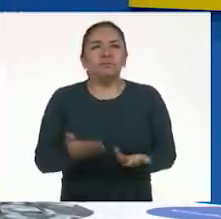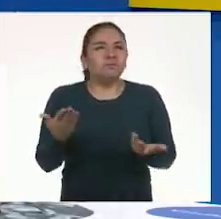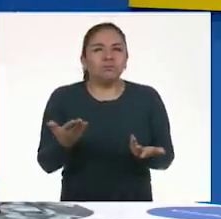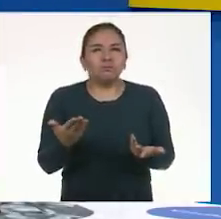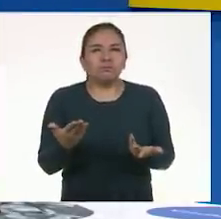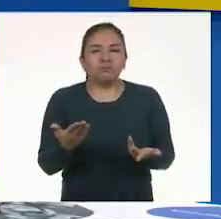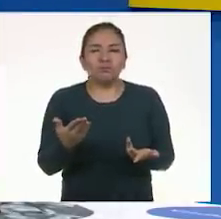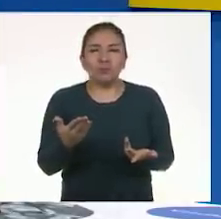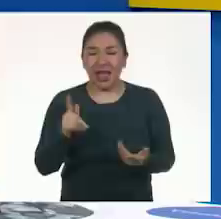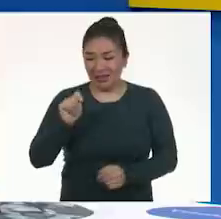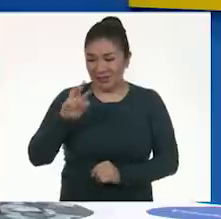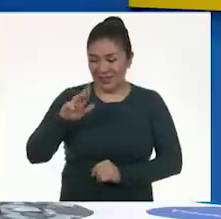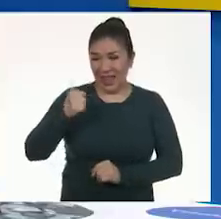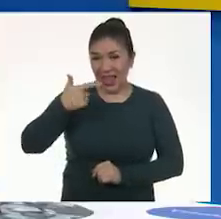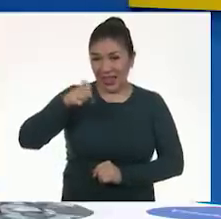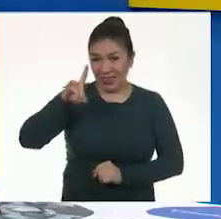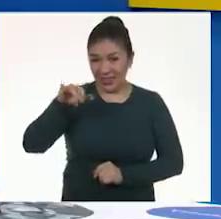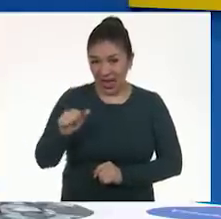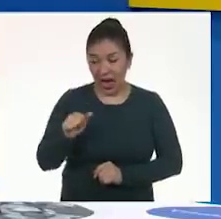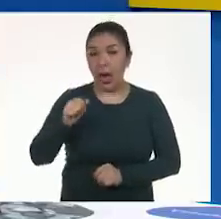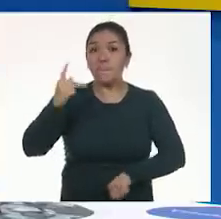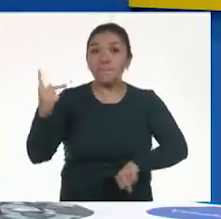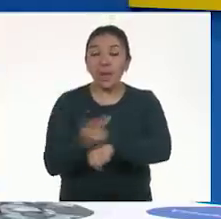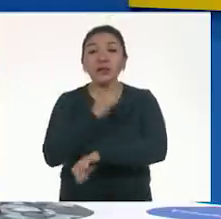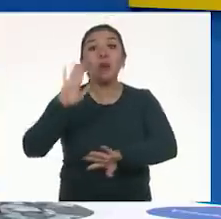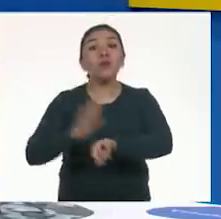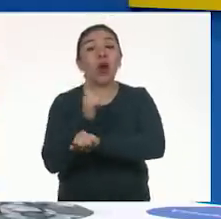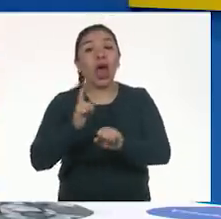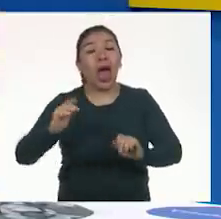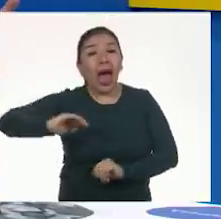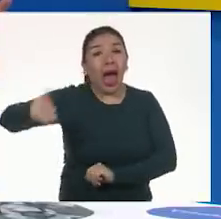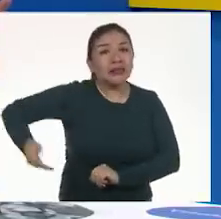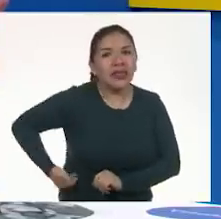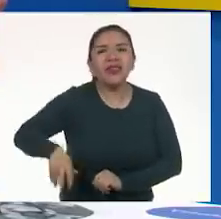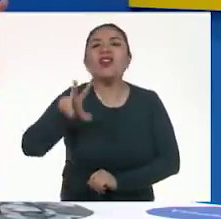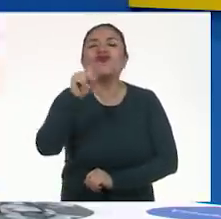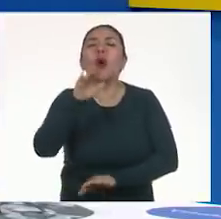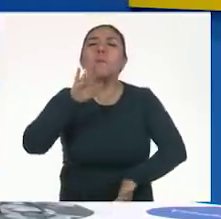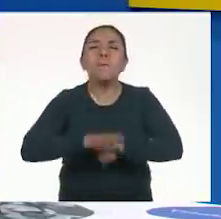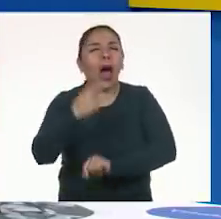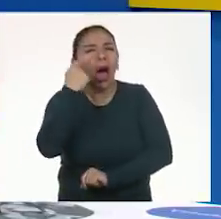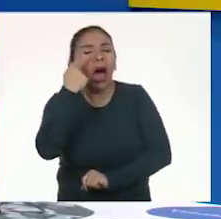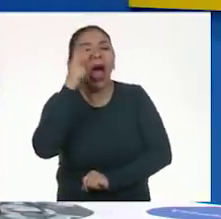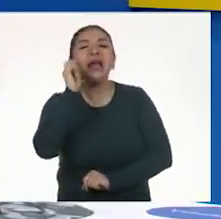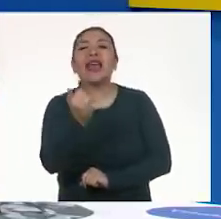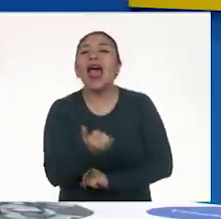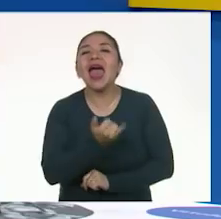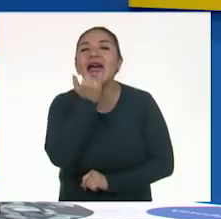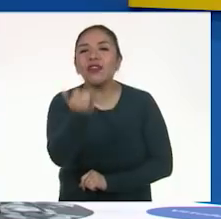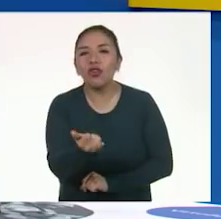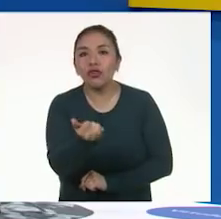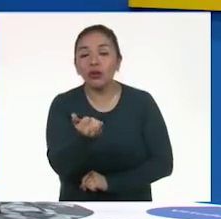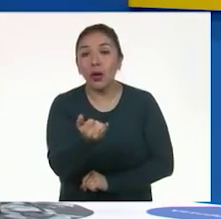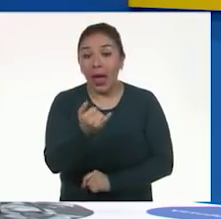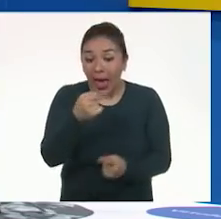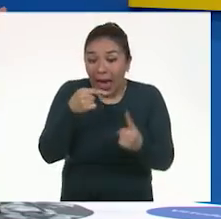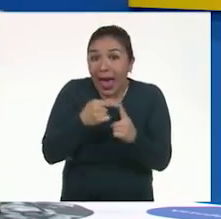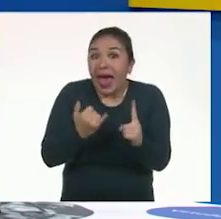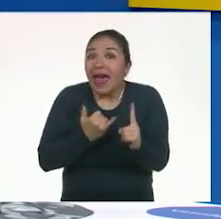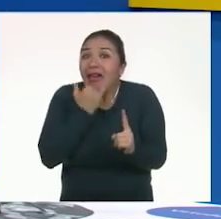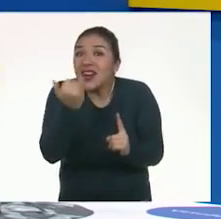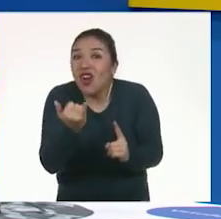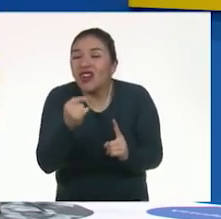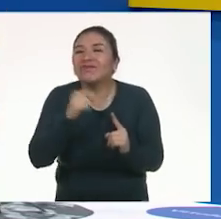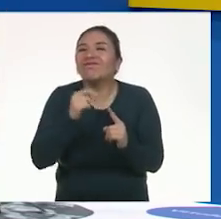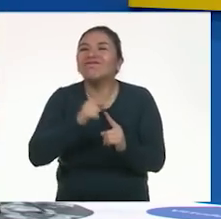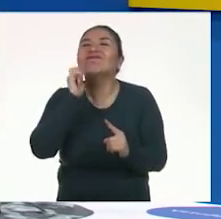Las tragedias no suceden a causa de un accidente, sino a causa de un error. Pero este error es un error muy